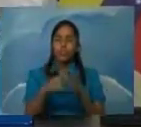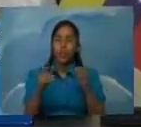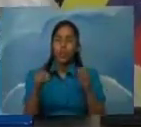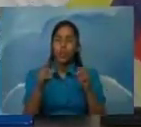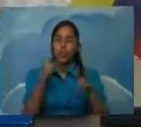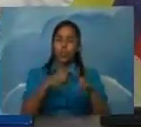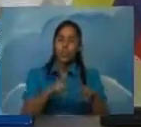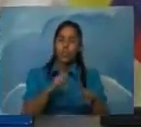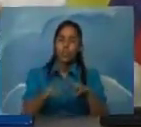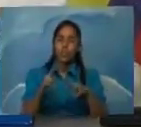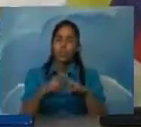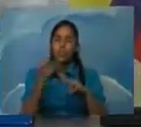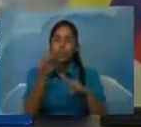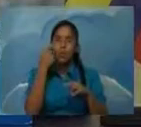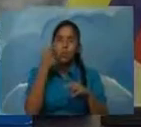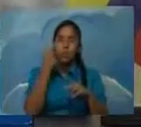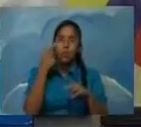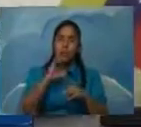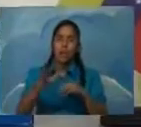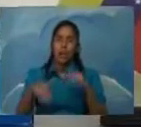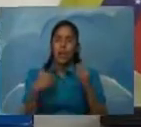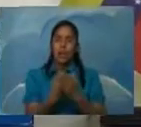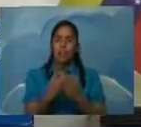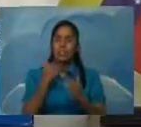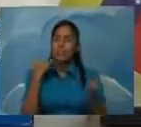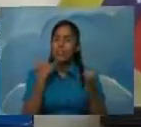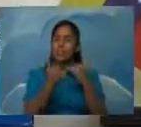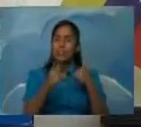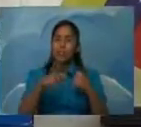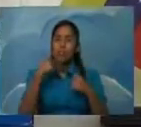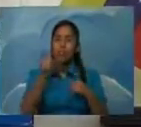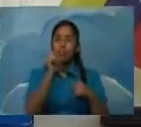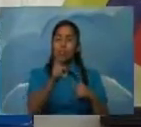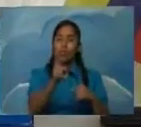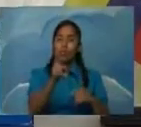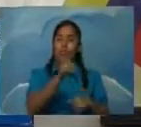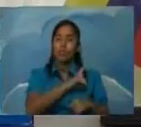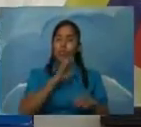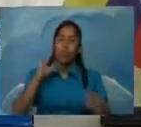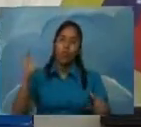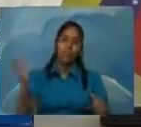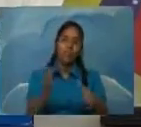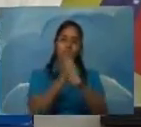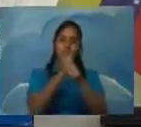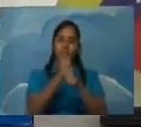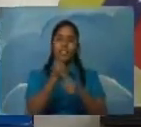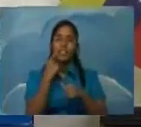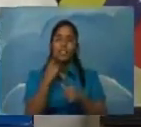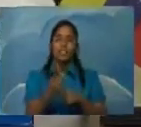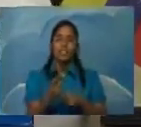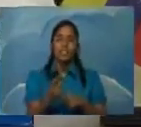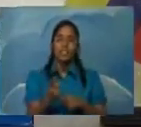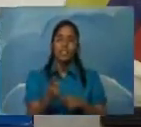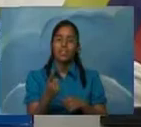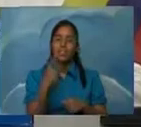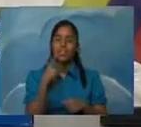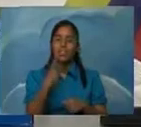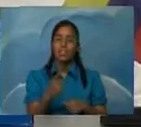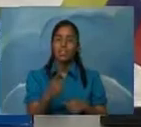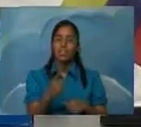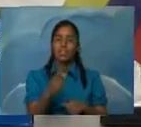muchachitos buscan y buscan, hasta que al fin, cuando uno de ellos lo encuentra, dice, diga